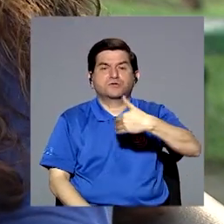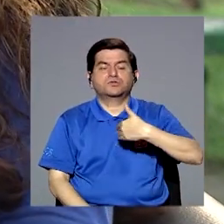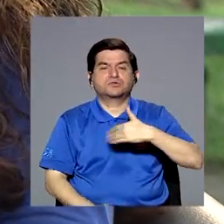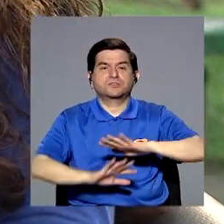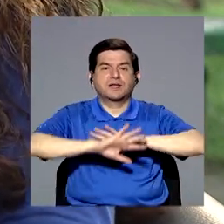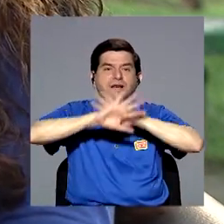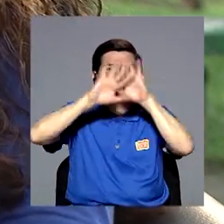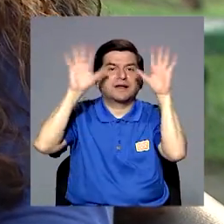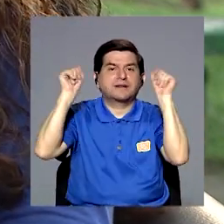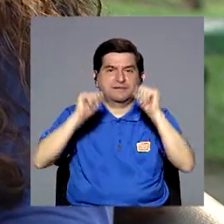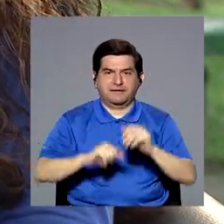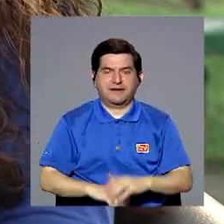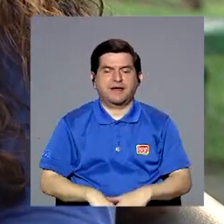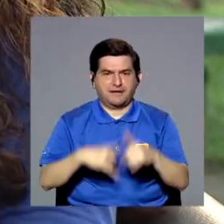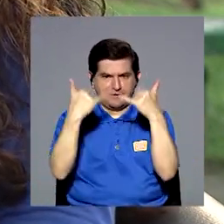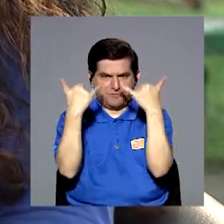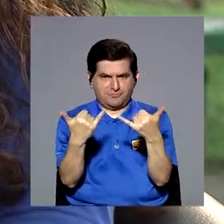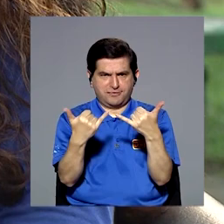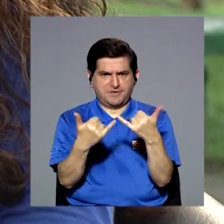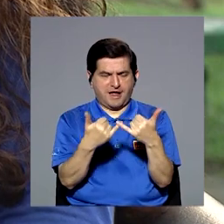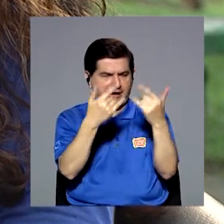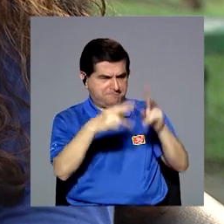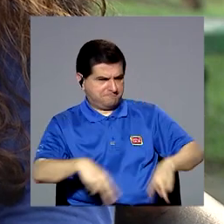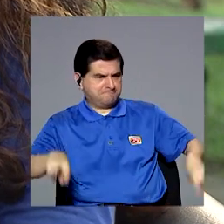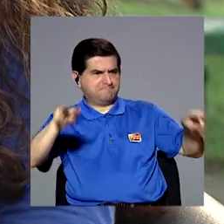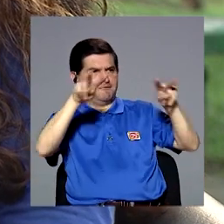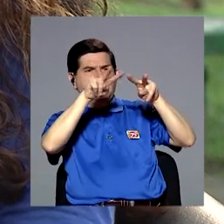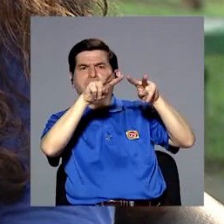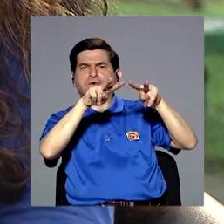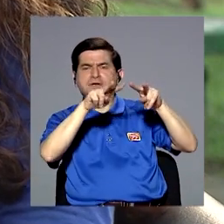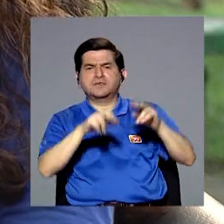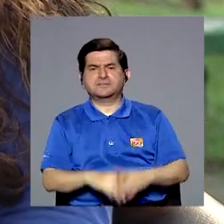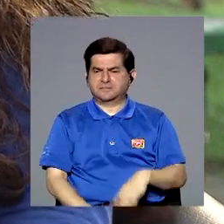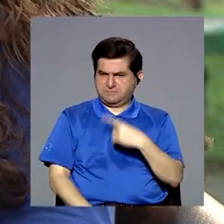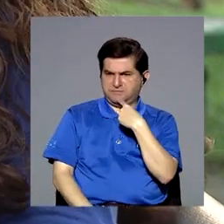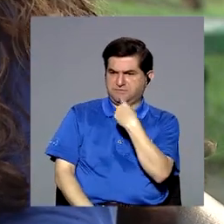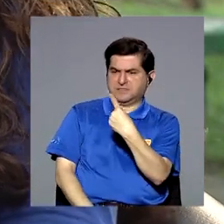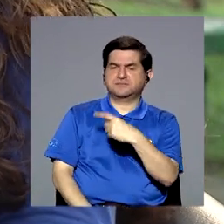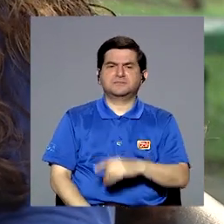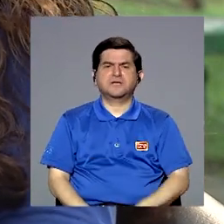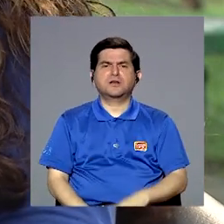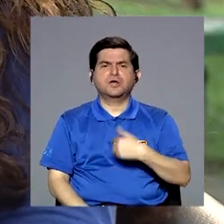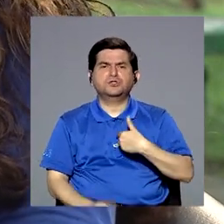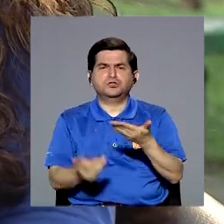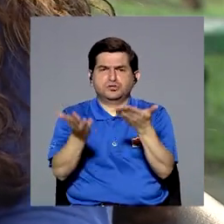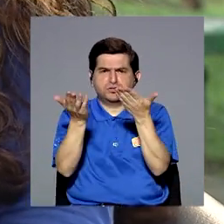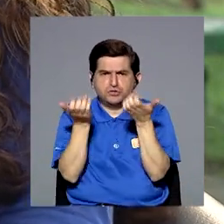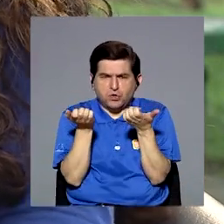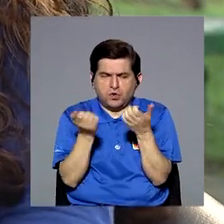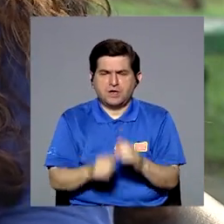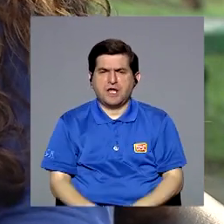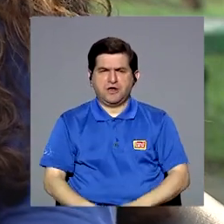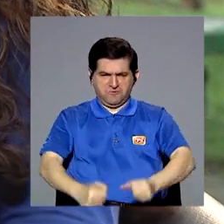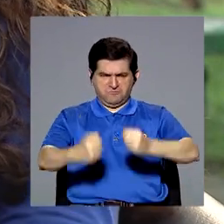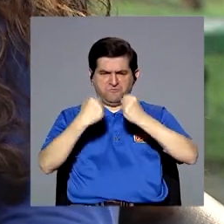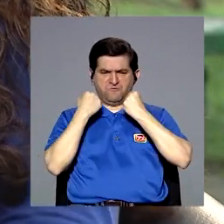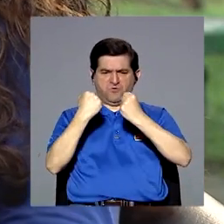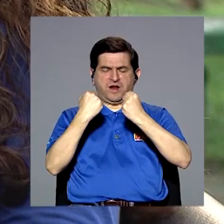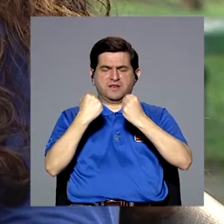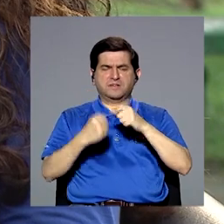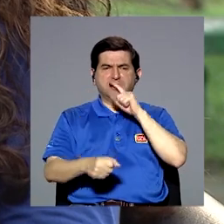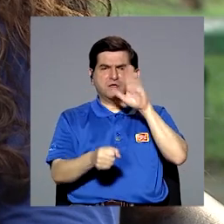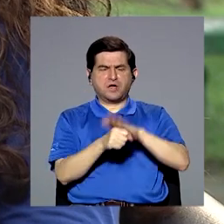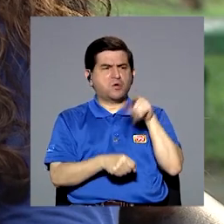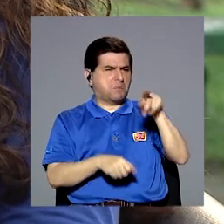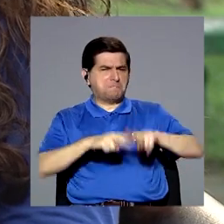tenemos claros cuáles son nuestros valores, podemos decir, bueno, quiero ser fuerte a este